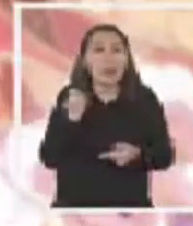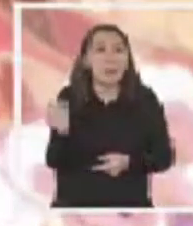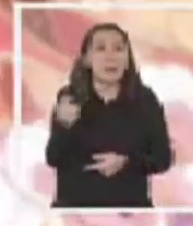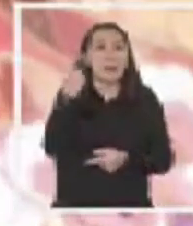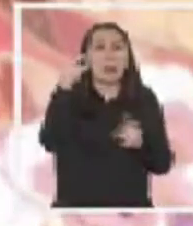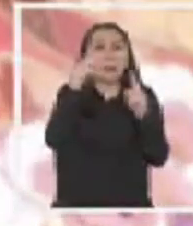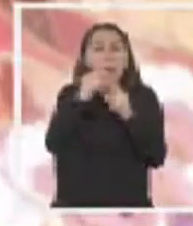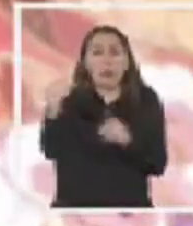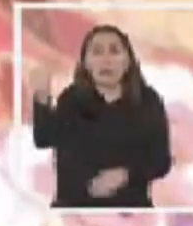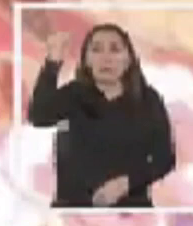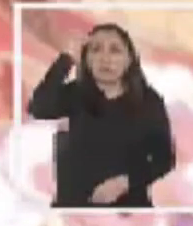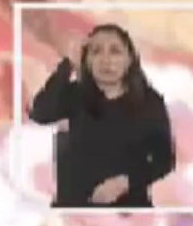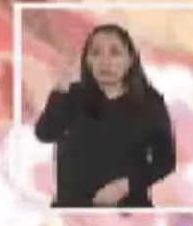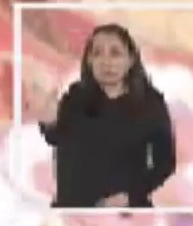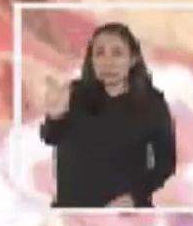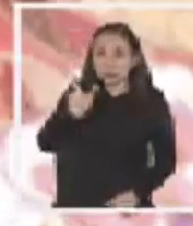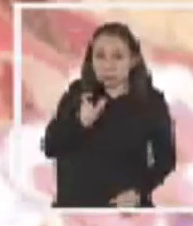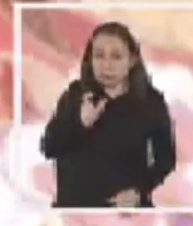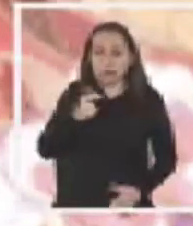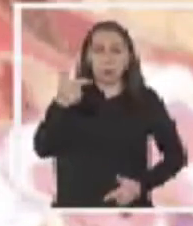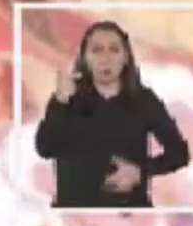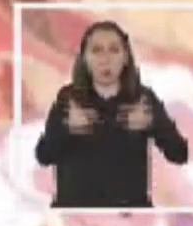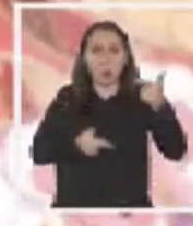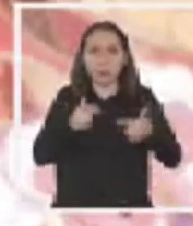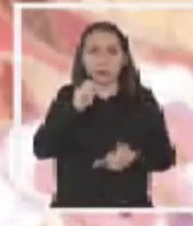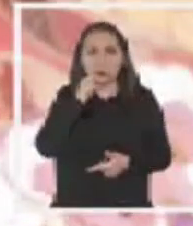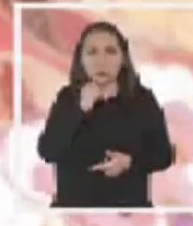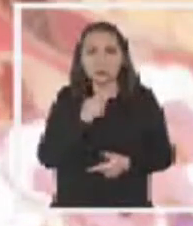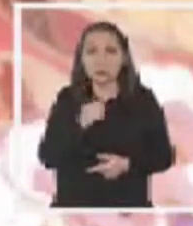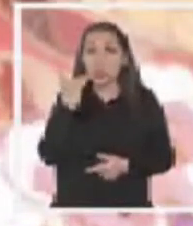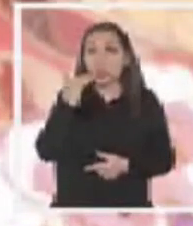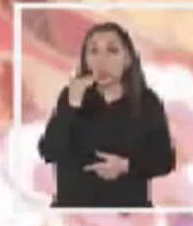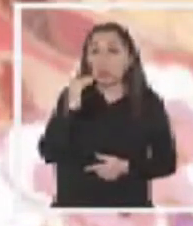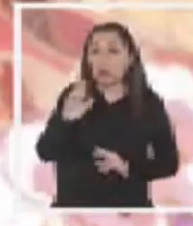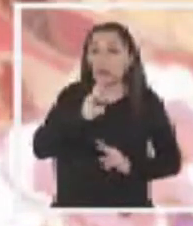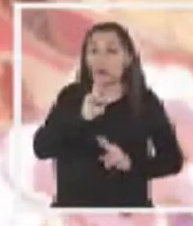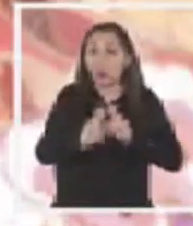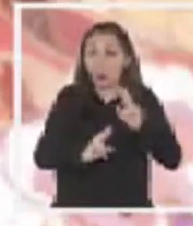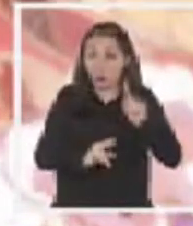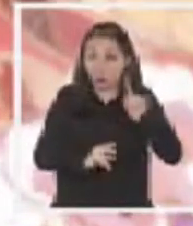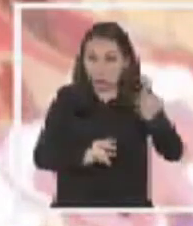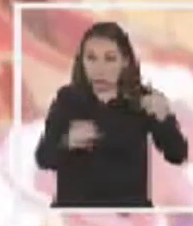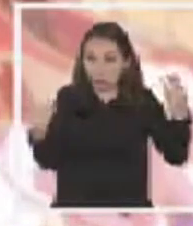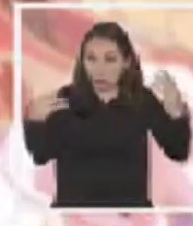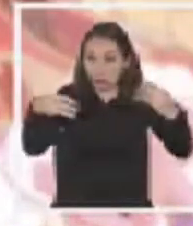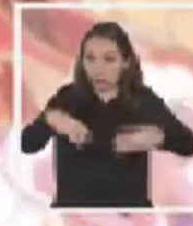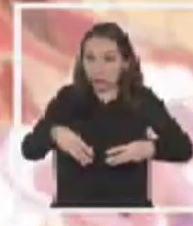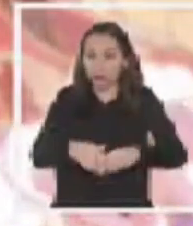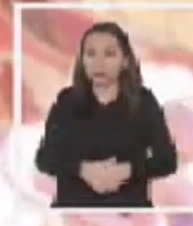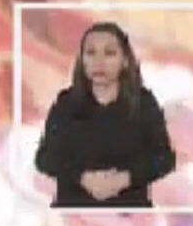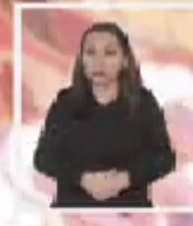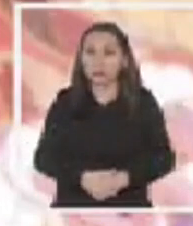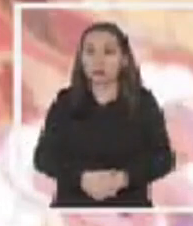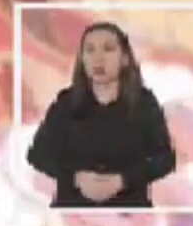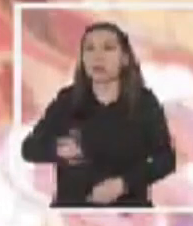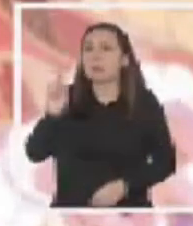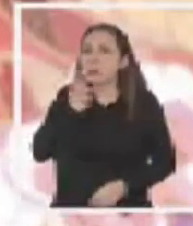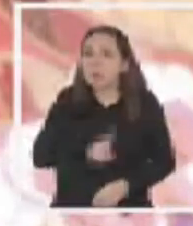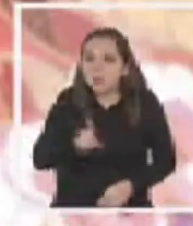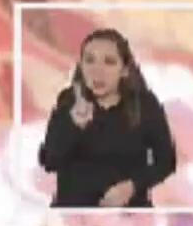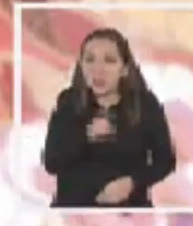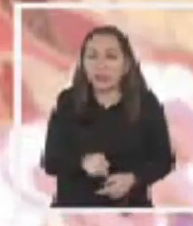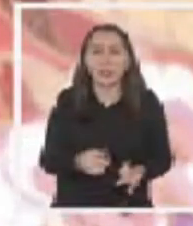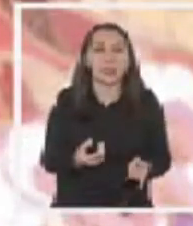primera palabra que se les viene cuando uno dice política pensaban me decían allá mentiras